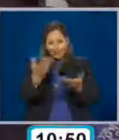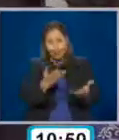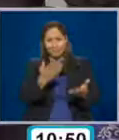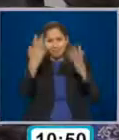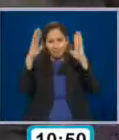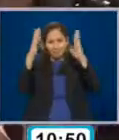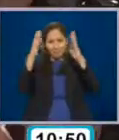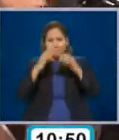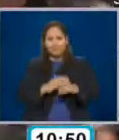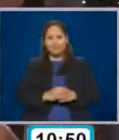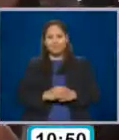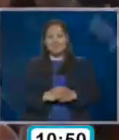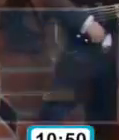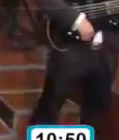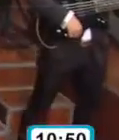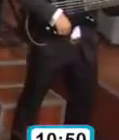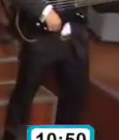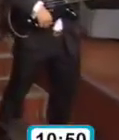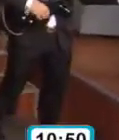Tiburón.